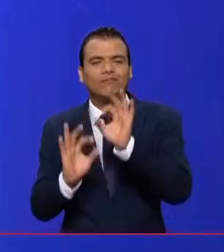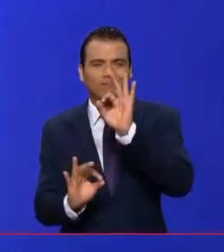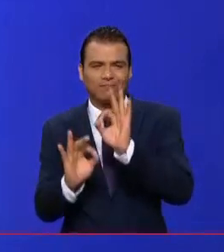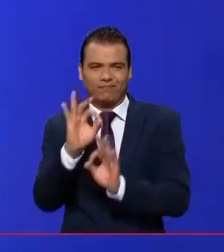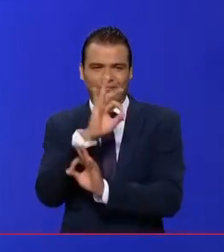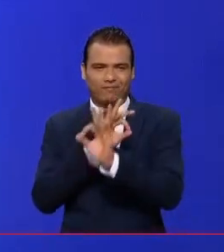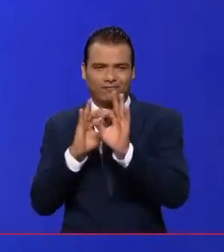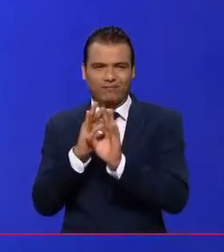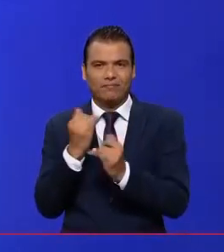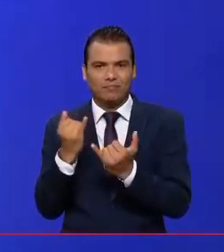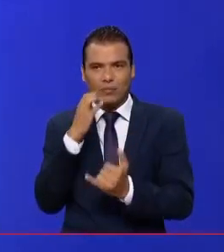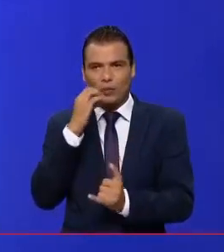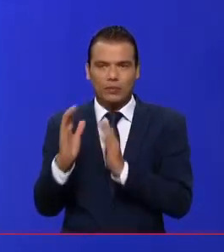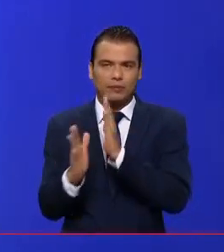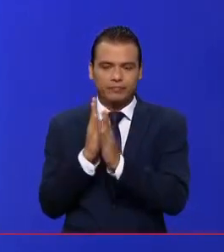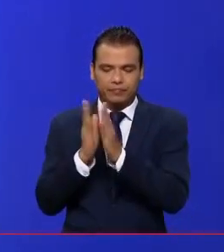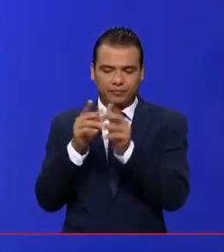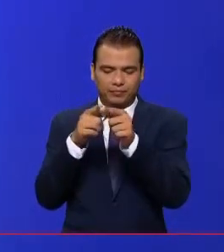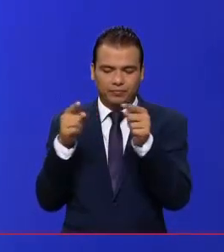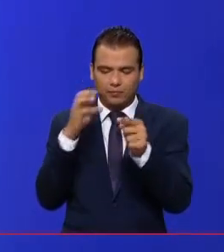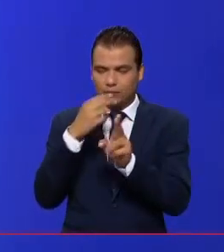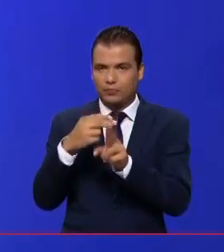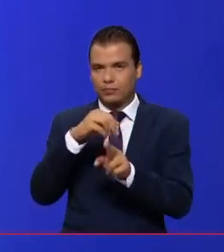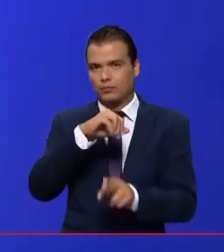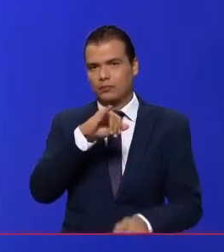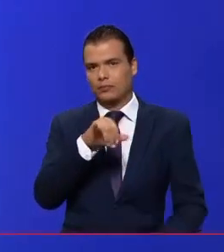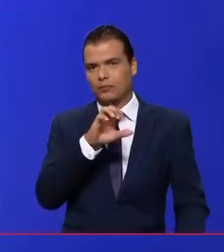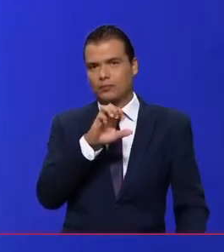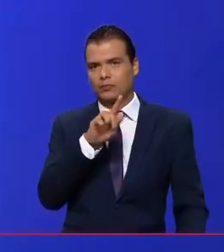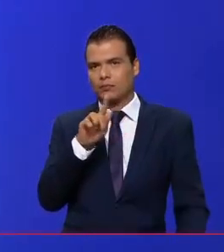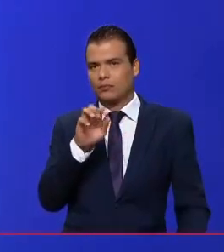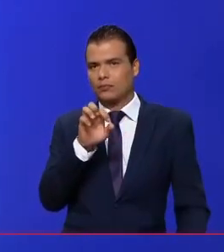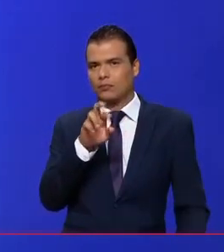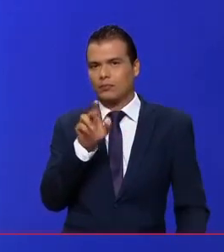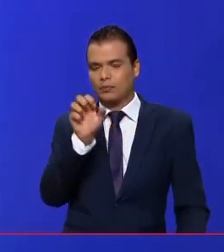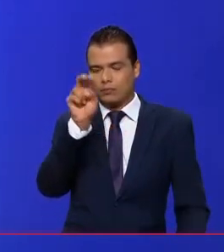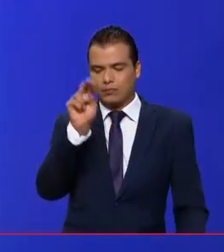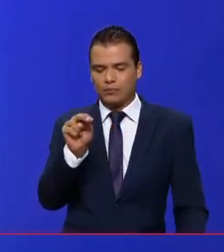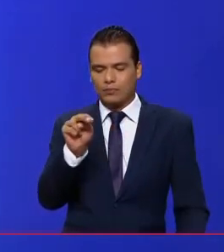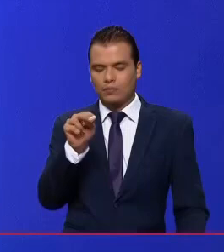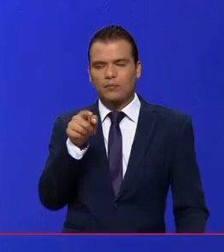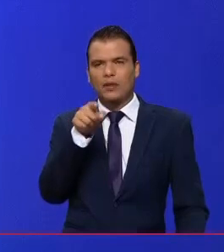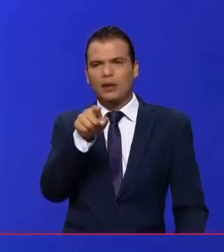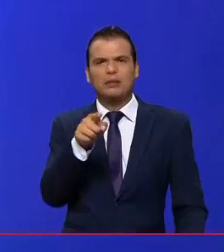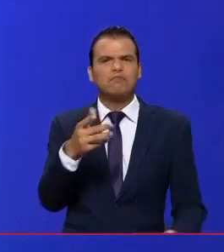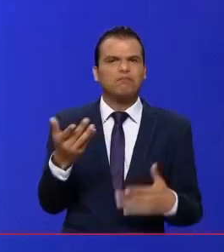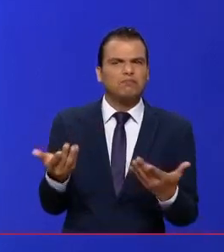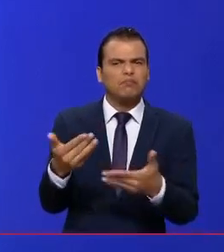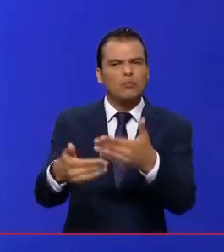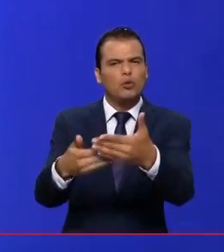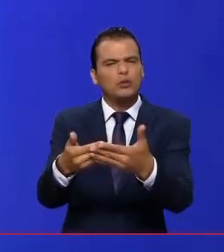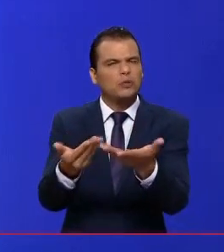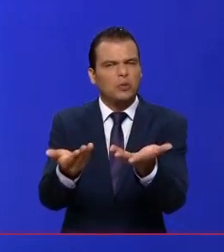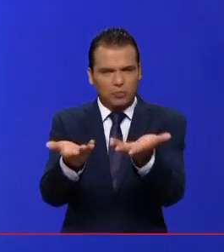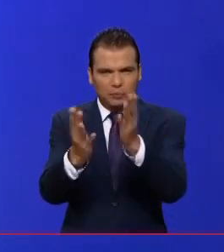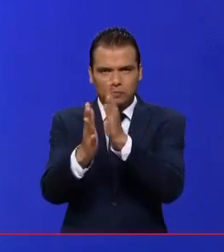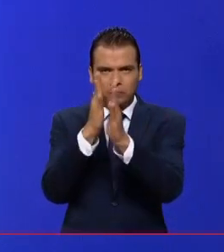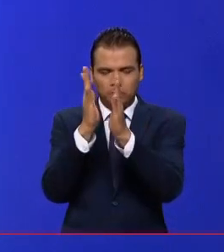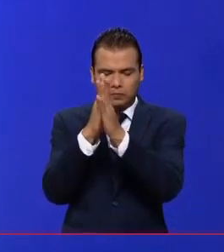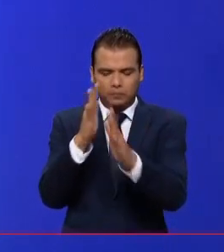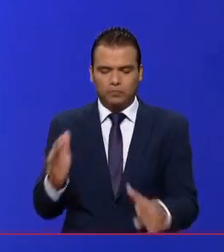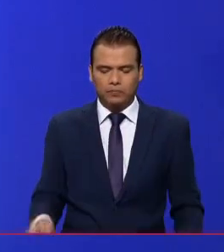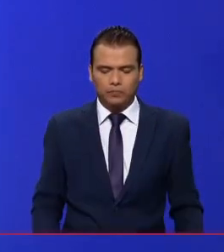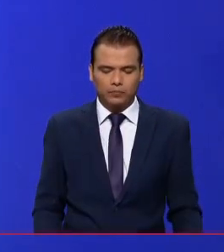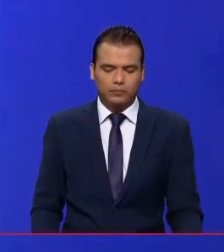encuentra, giramos nuestra información periodístico-deportiva, Jefferson Alarcón. Jefferson, hola, buena tarde, ¿qué tal? ¿Cuál fue el balance de